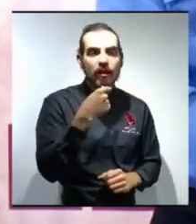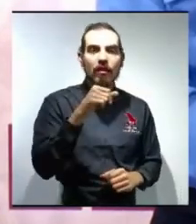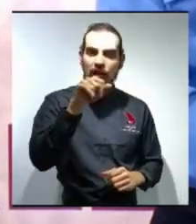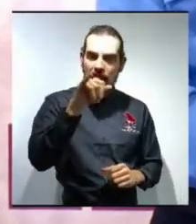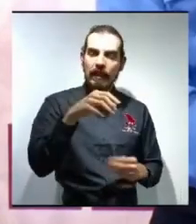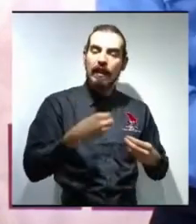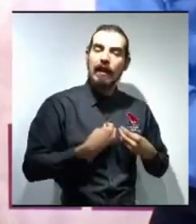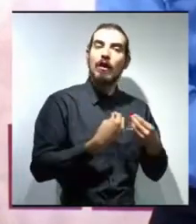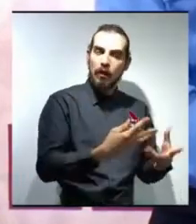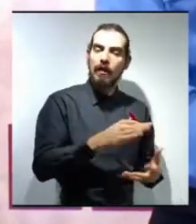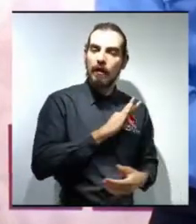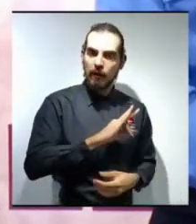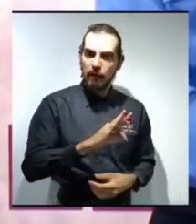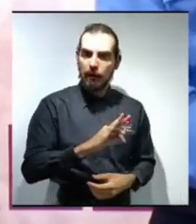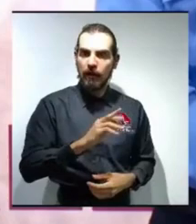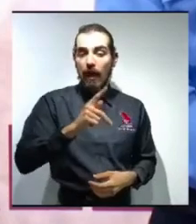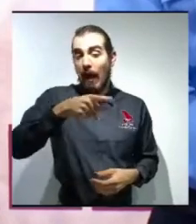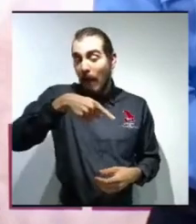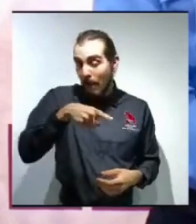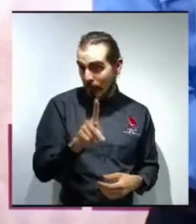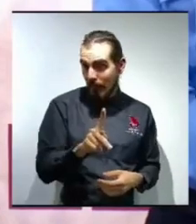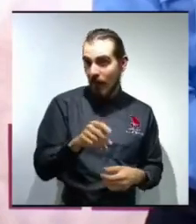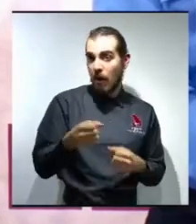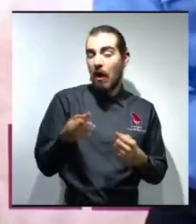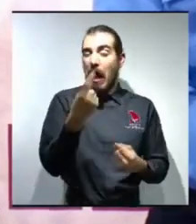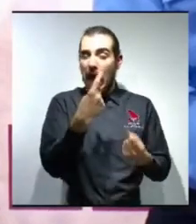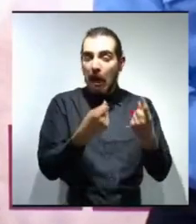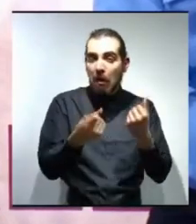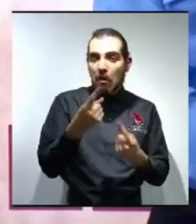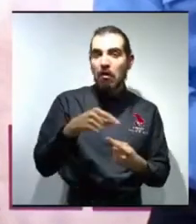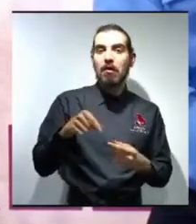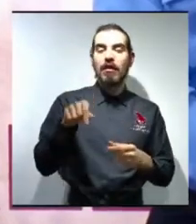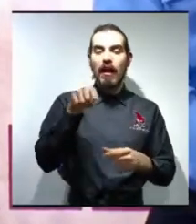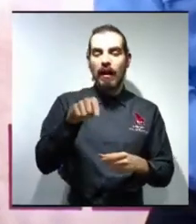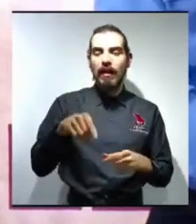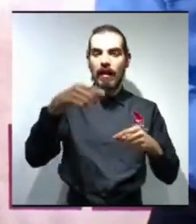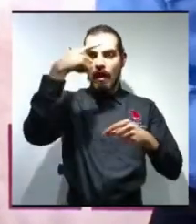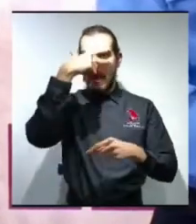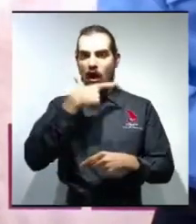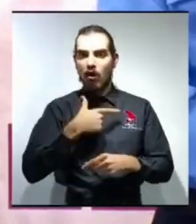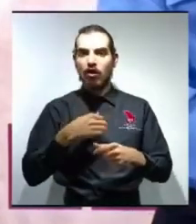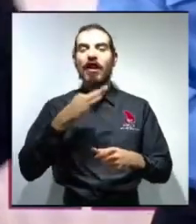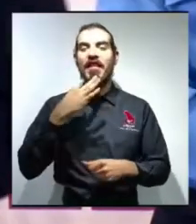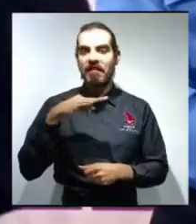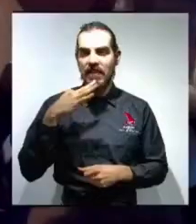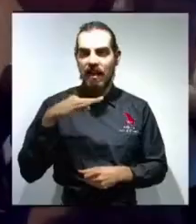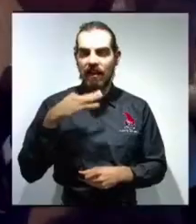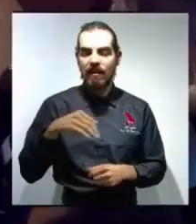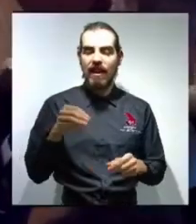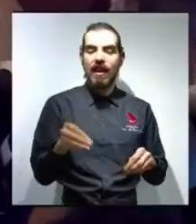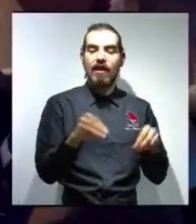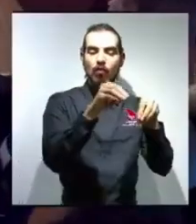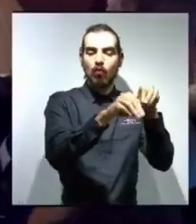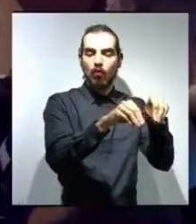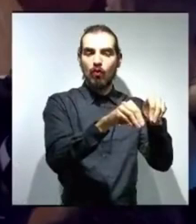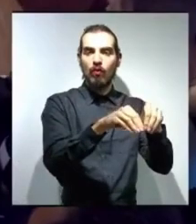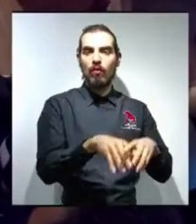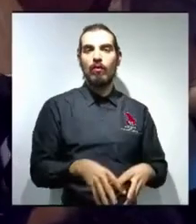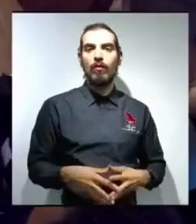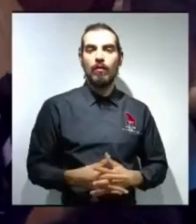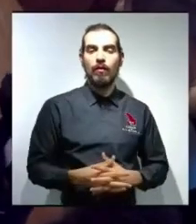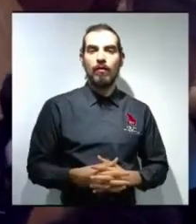temperaturas lo permiten, ellos hacen un festejo, una fiesta de esa noche. Y por último, otra pregunta, pero de otro tema,